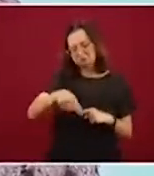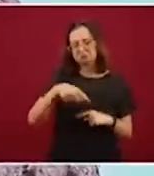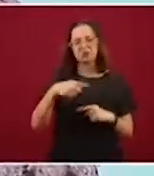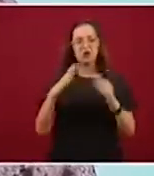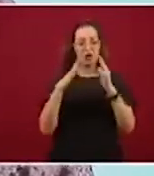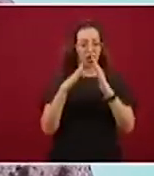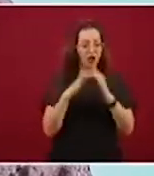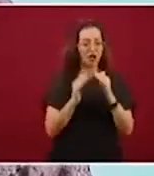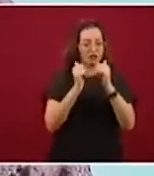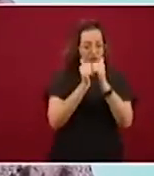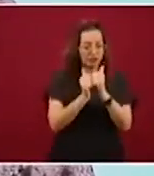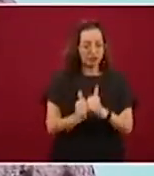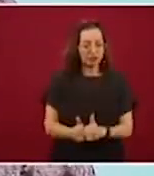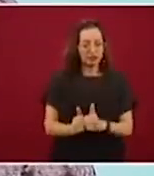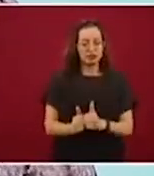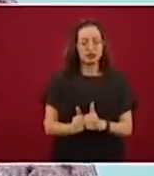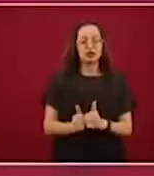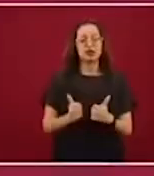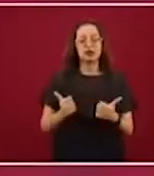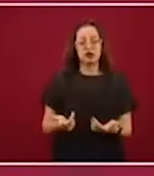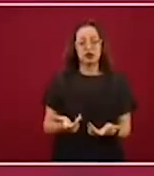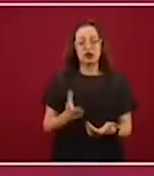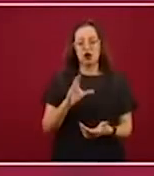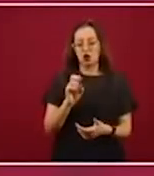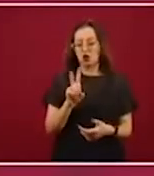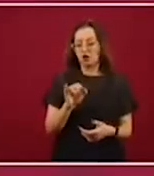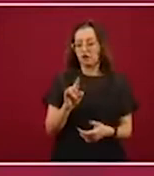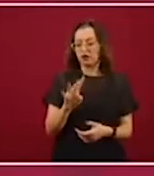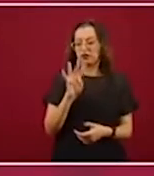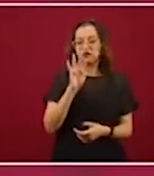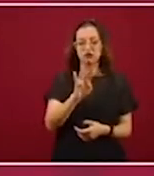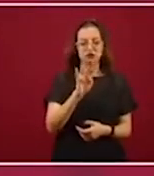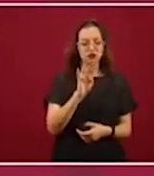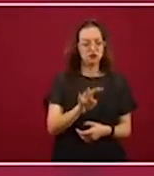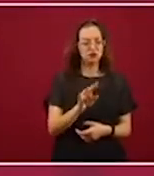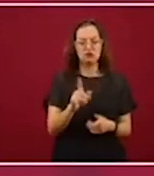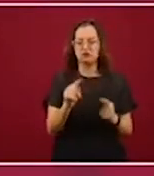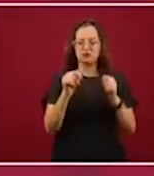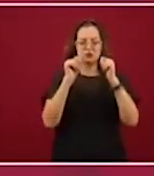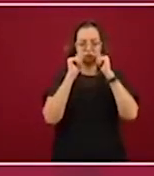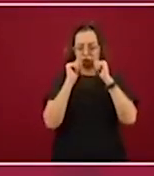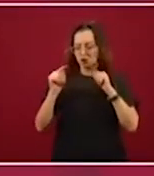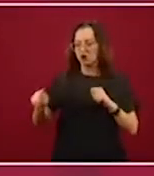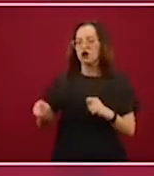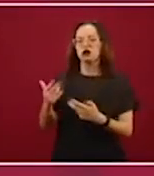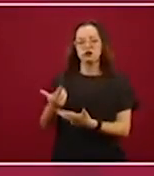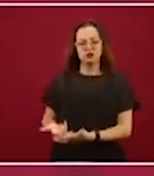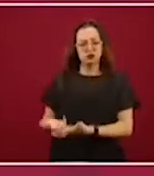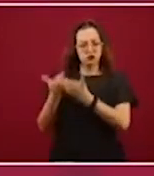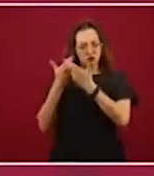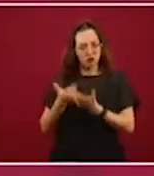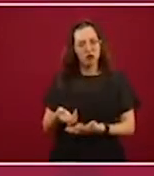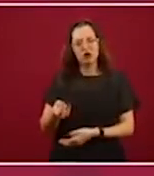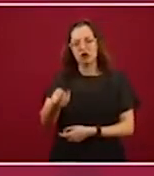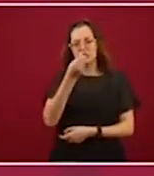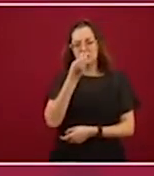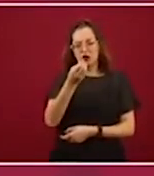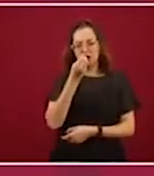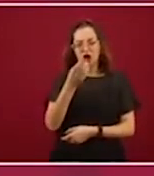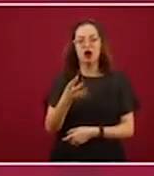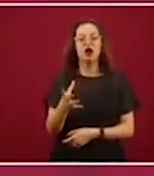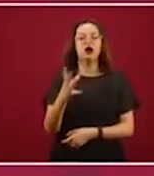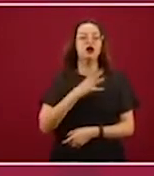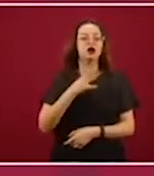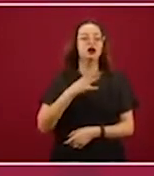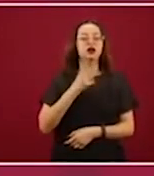por la presencia del COVID-19 en el país. Habrá que recordar aquí que hay 300 almacenes a lo largo